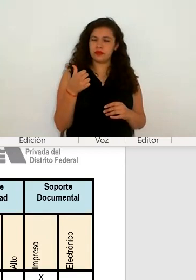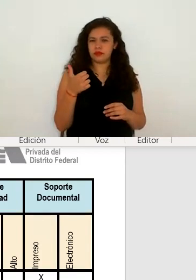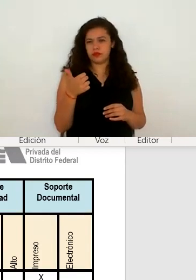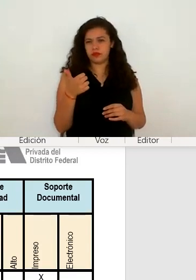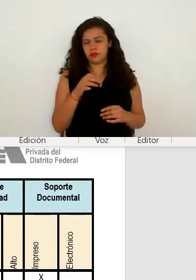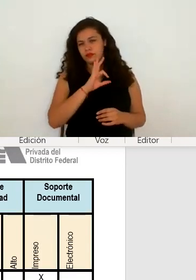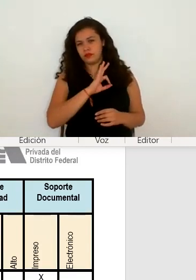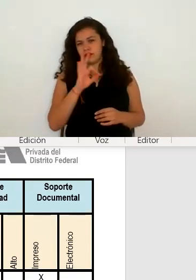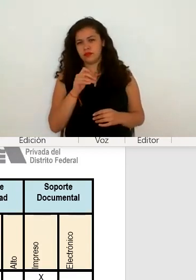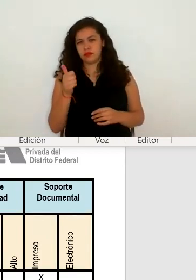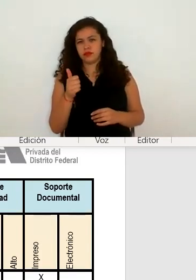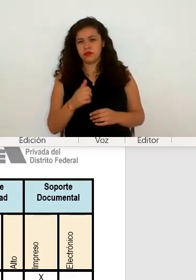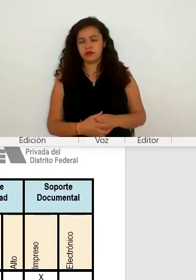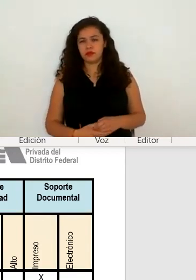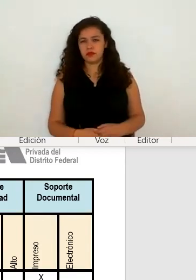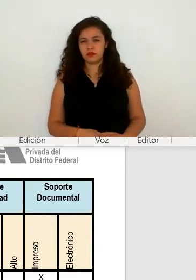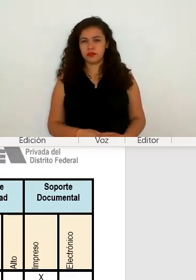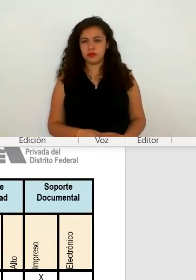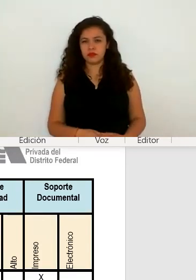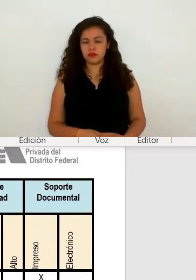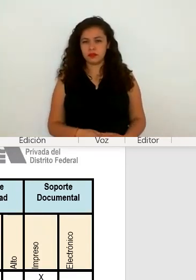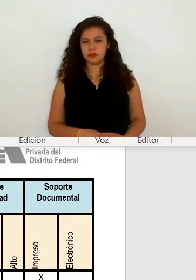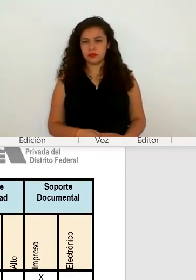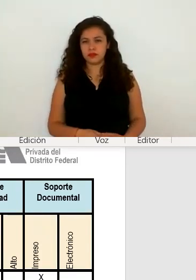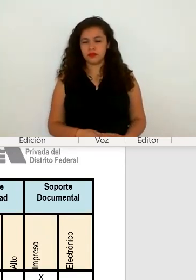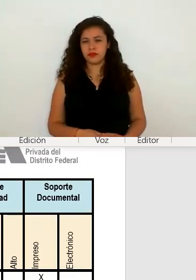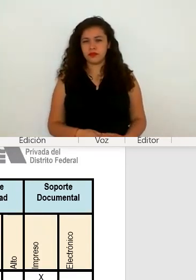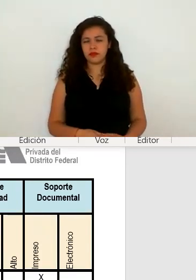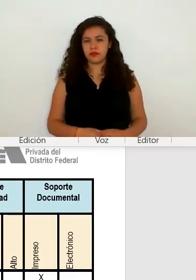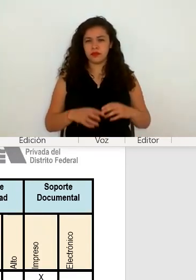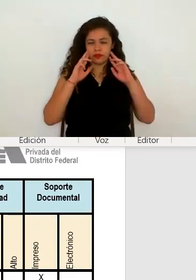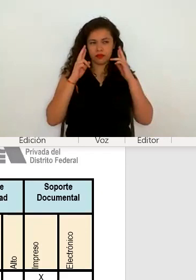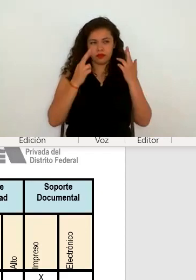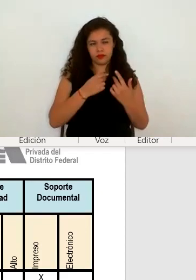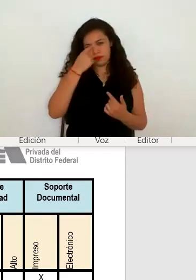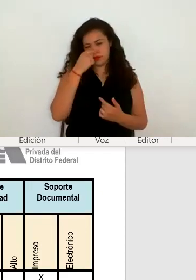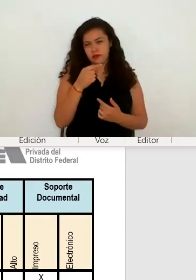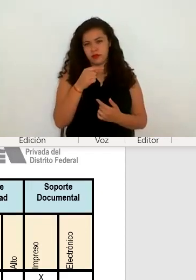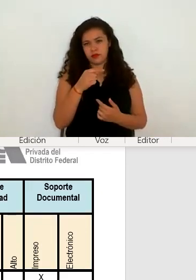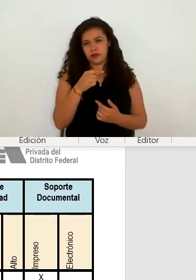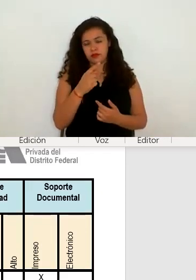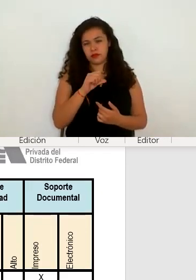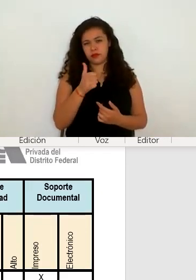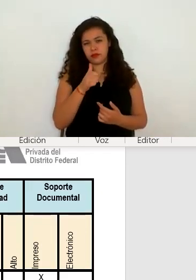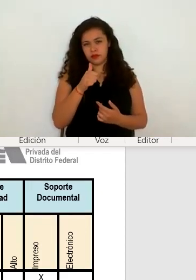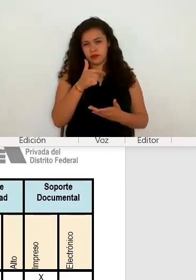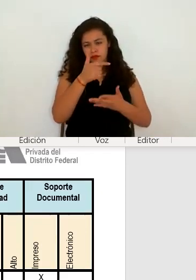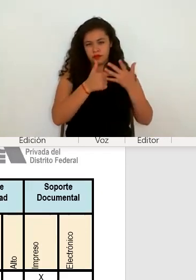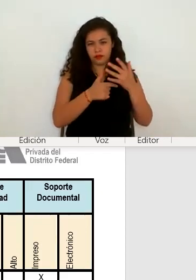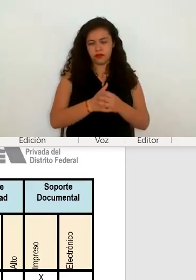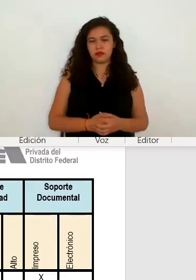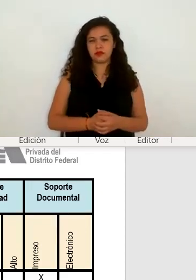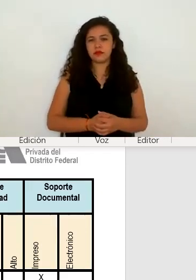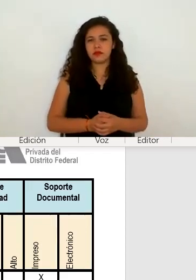aquí aquí hay 2, dice, carpetas de sesiones, acuerdos y actas, es la otra serie documental. En